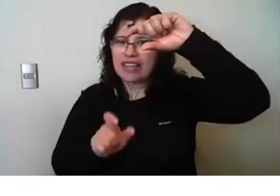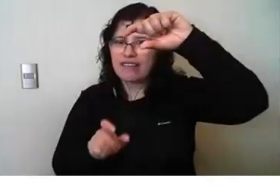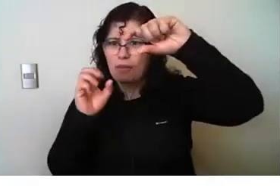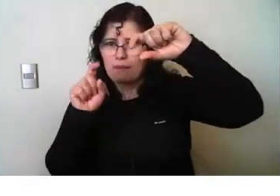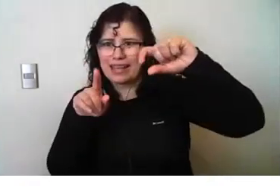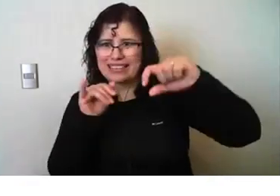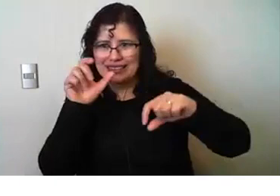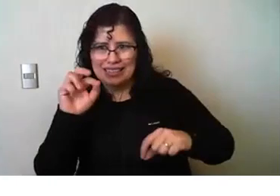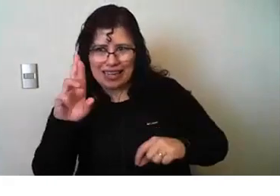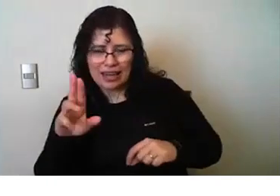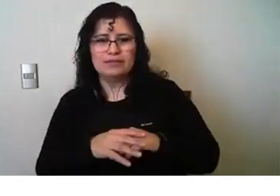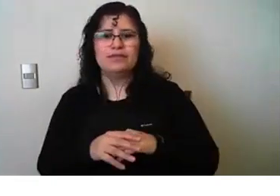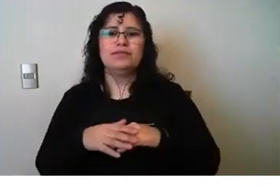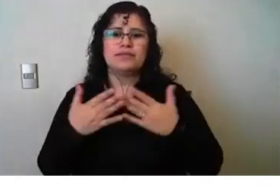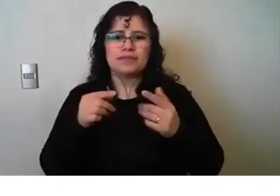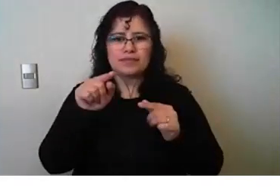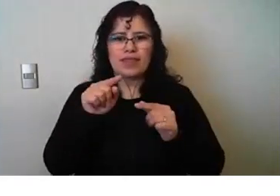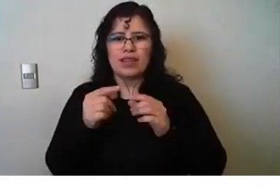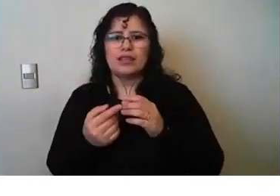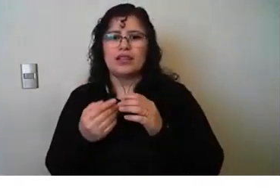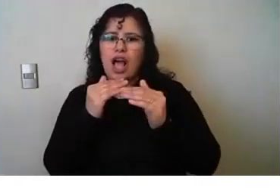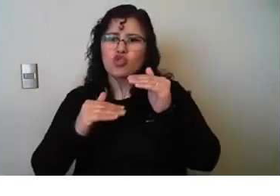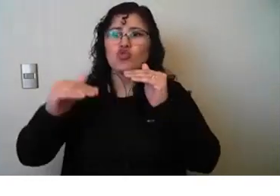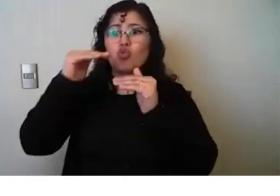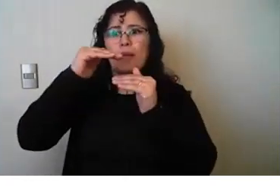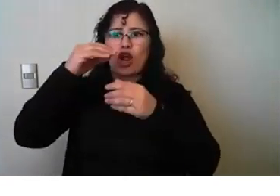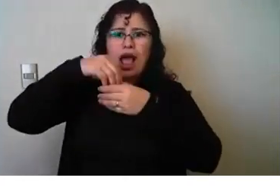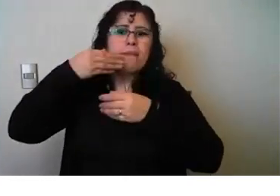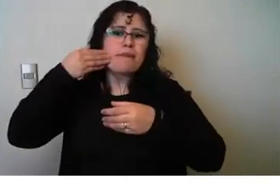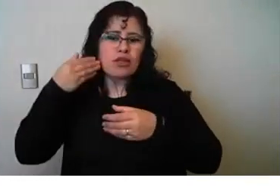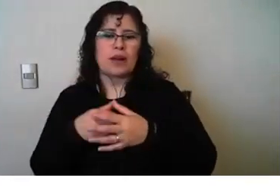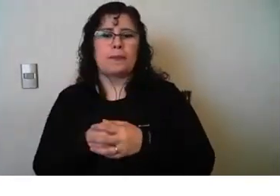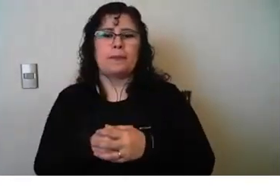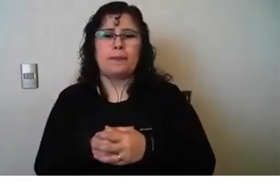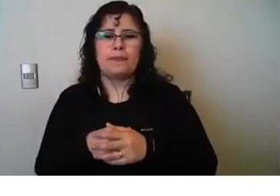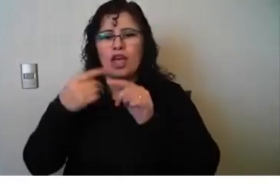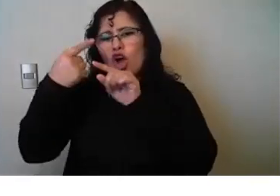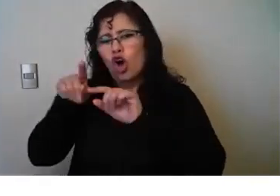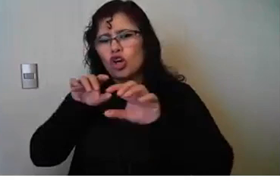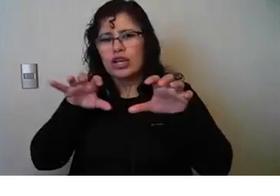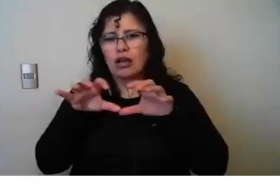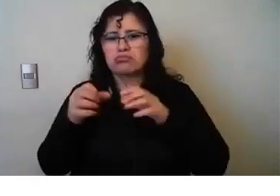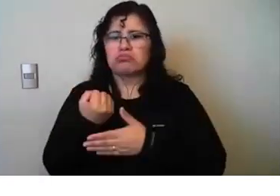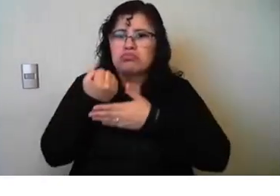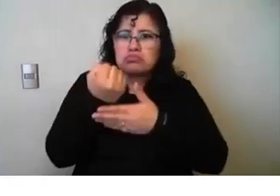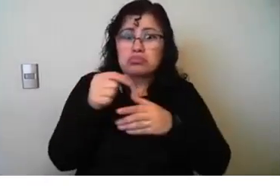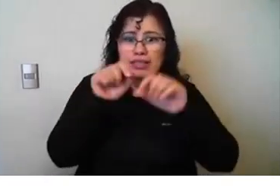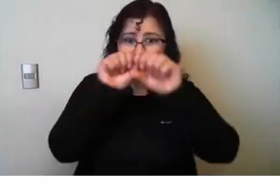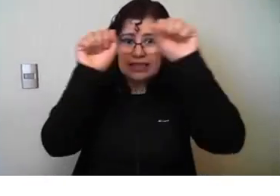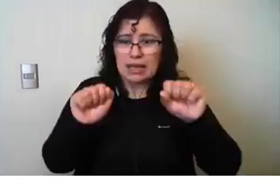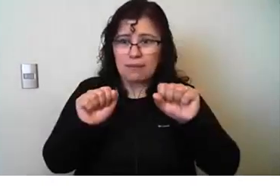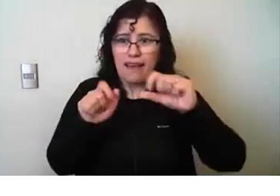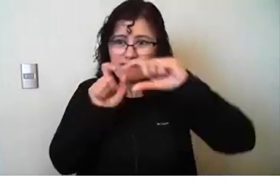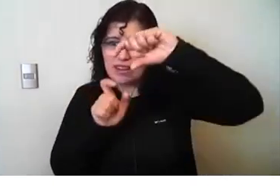para la parte superior de la médula espinal. Otro elemento que aporta a este sistema vértebro-basilar son las